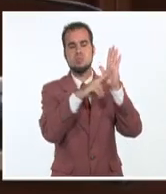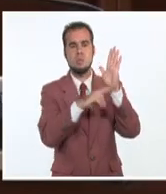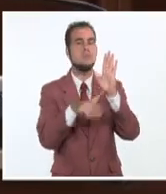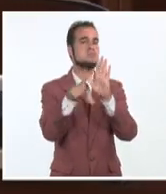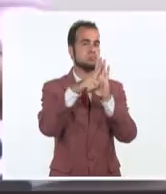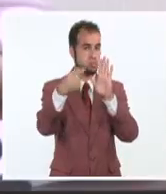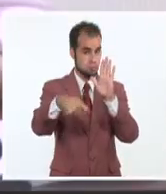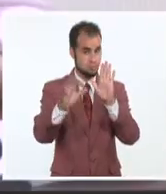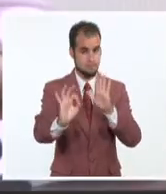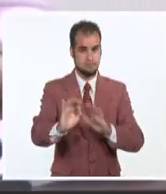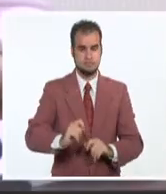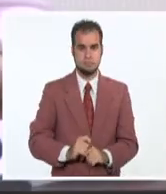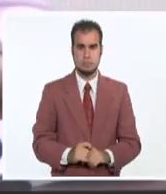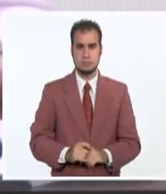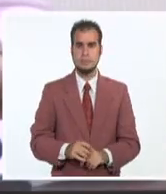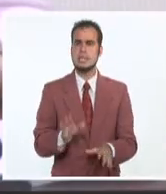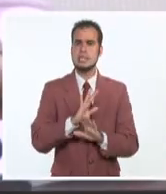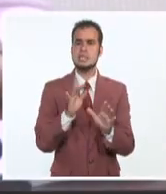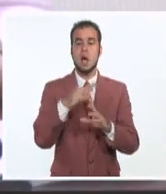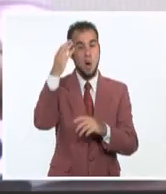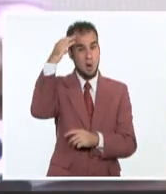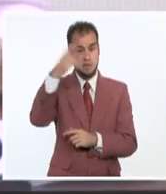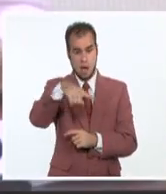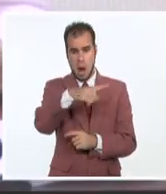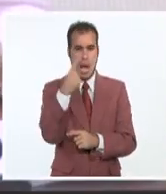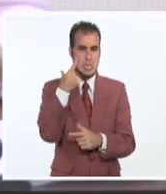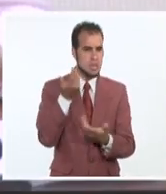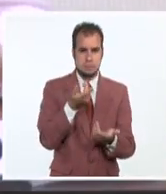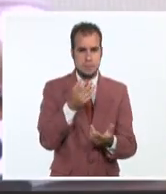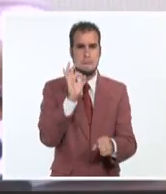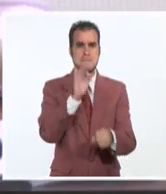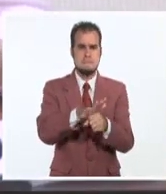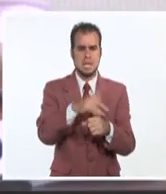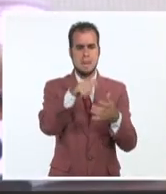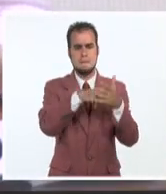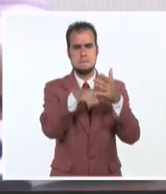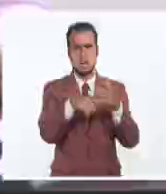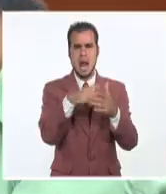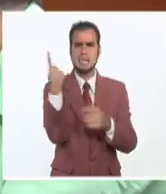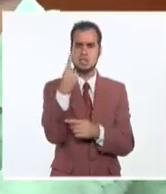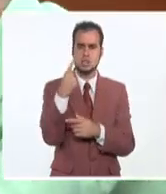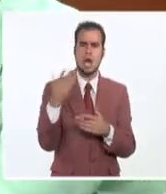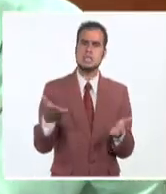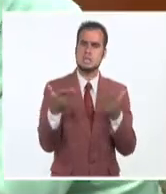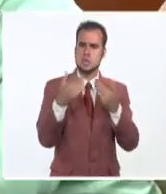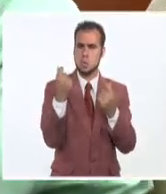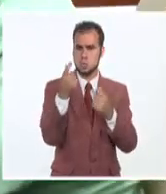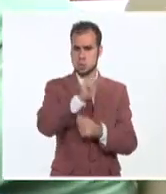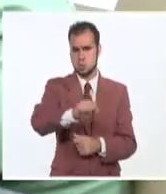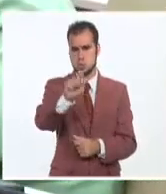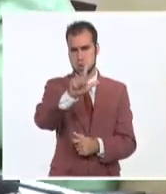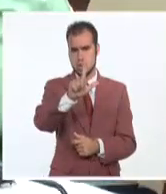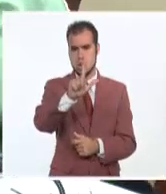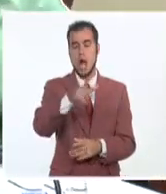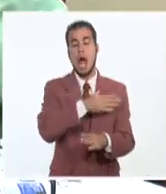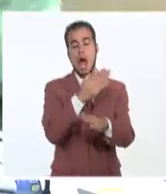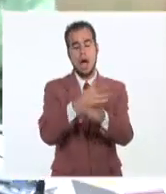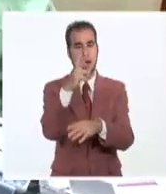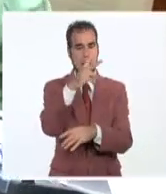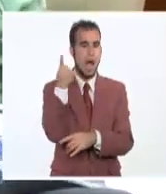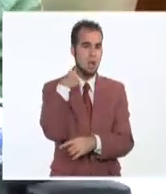agenda de gobierno analizó los avances de la implementación del Plan Nacional de Desarrollo Económico y Social hasta el